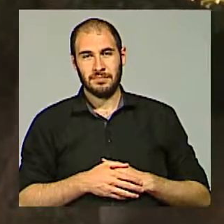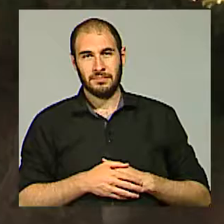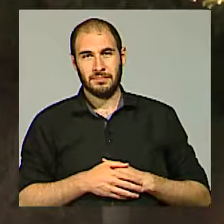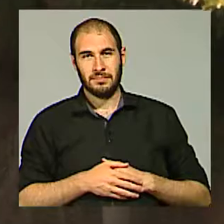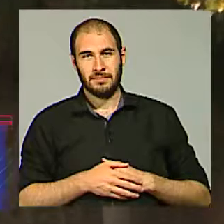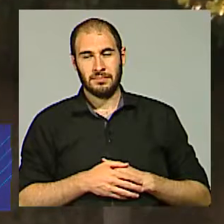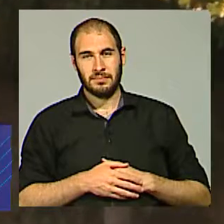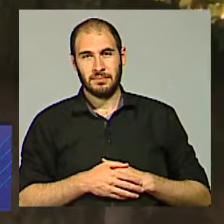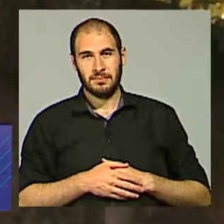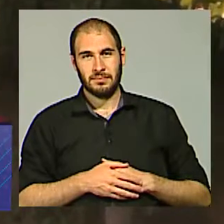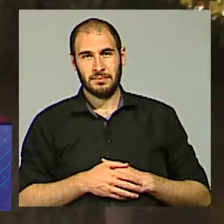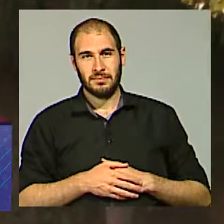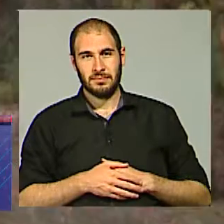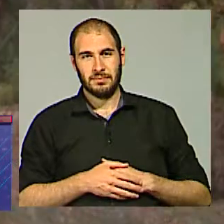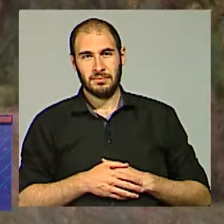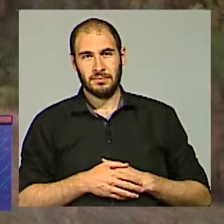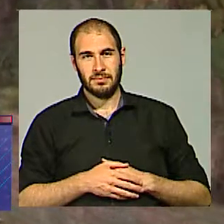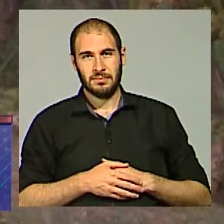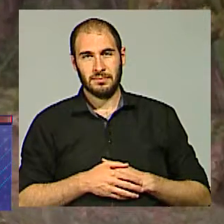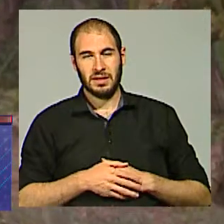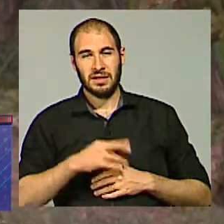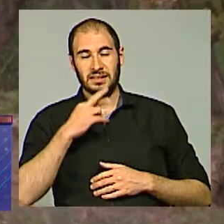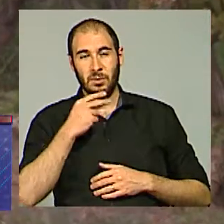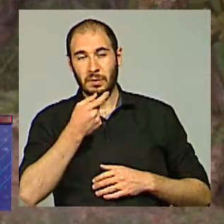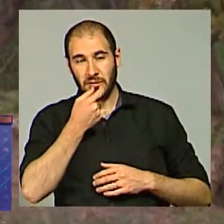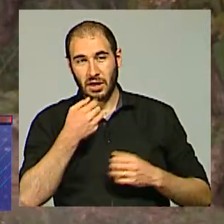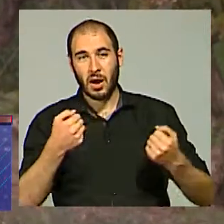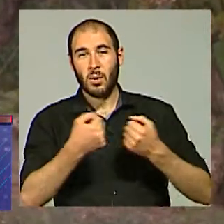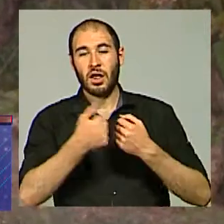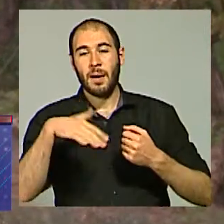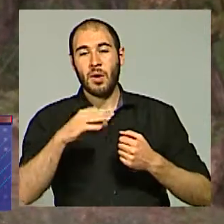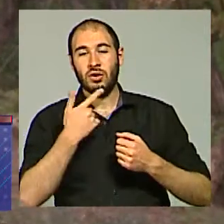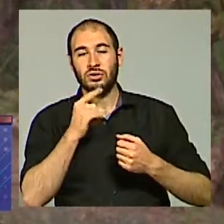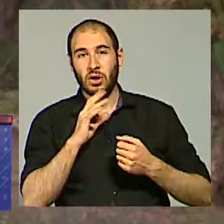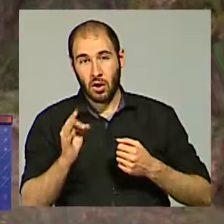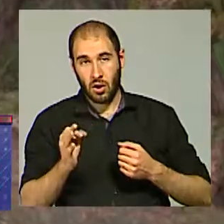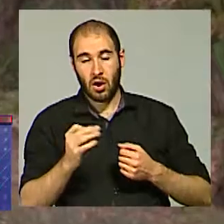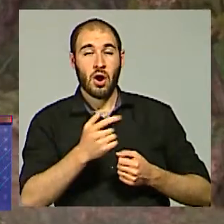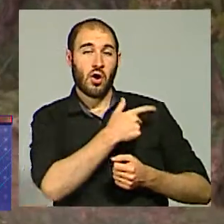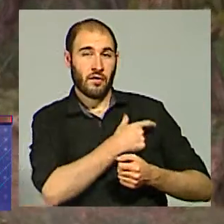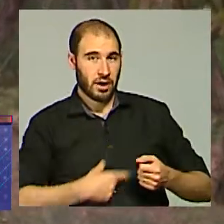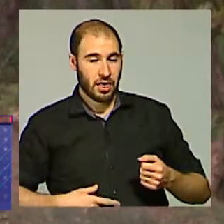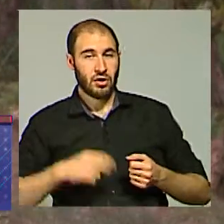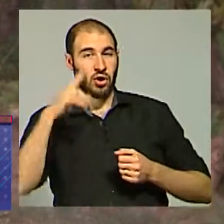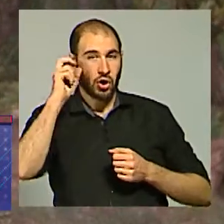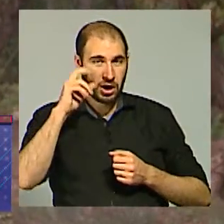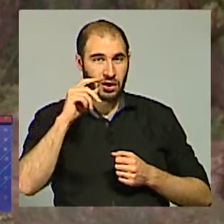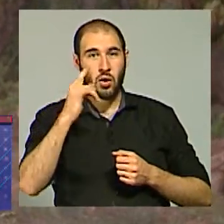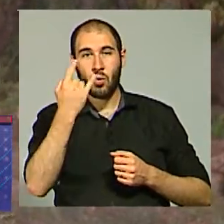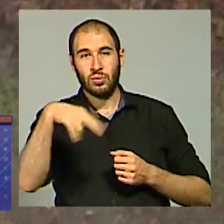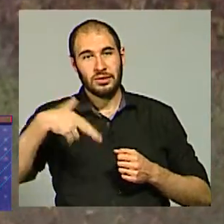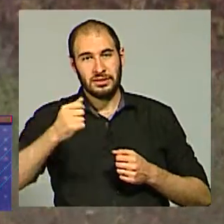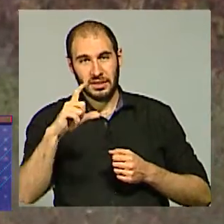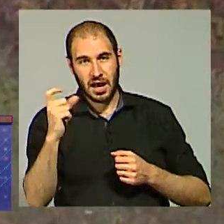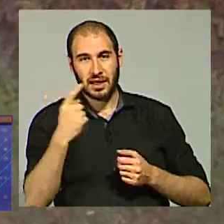cosecha 2018 san juan y mendoza acuerdan por el mosto el gol de los gobernadores alfredo cornejo y sergio uñac